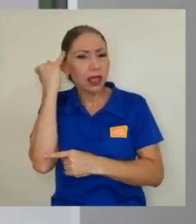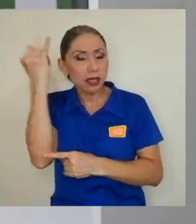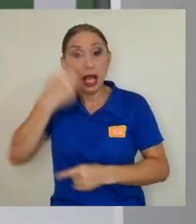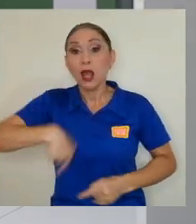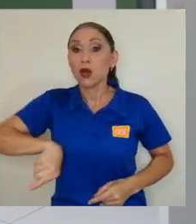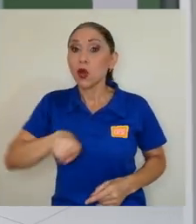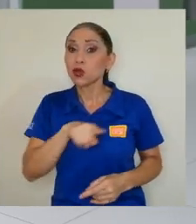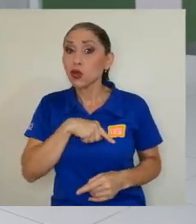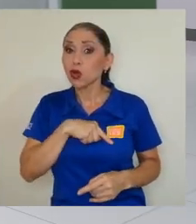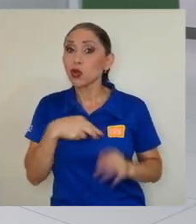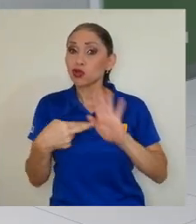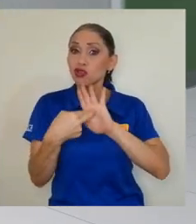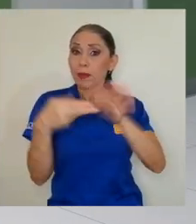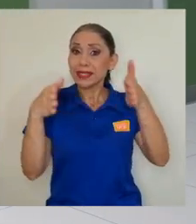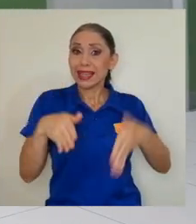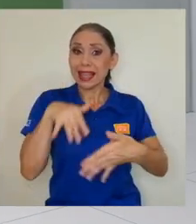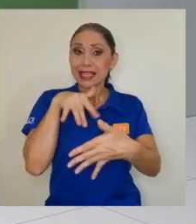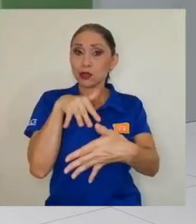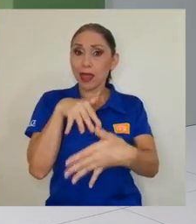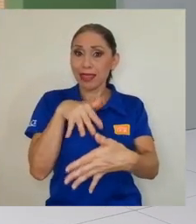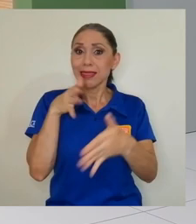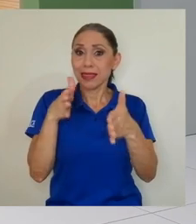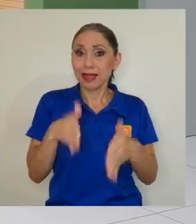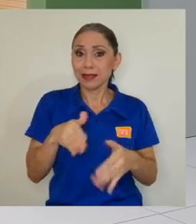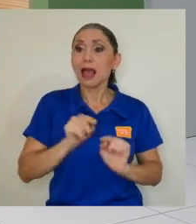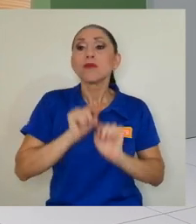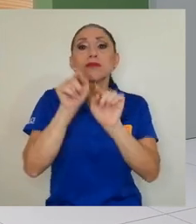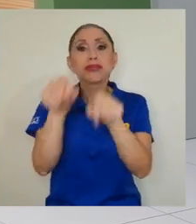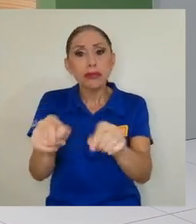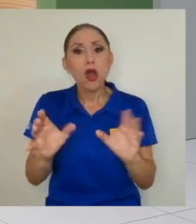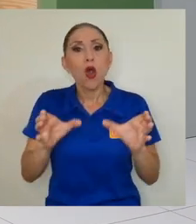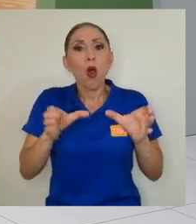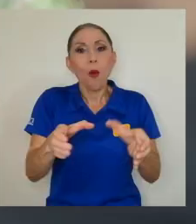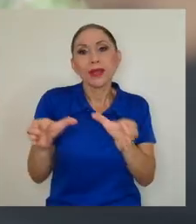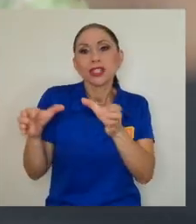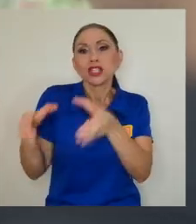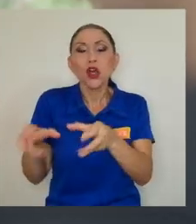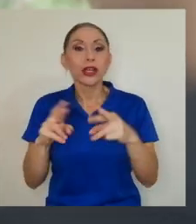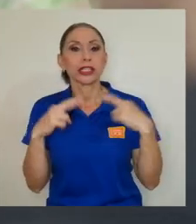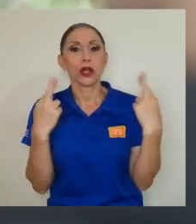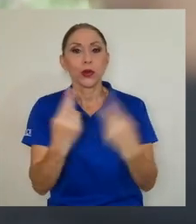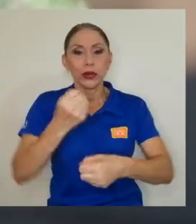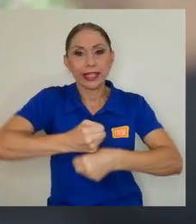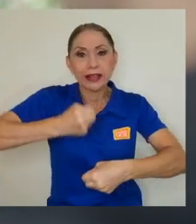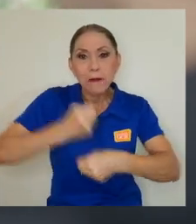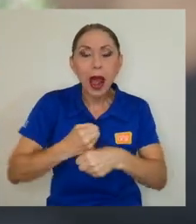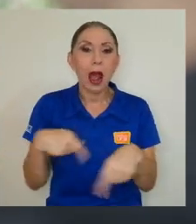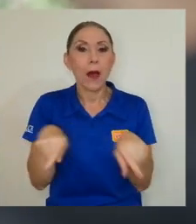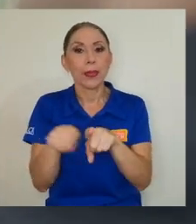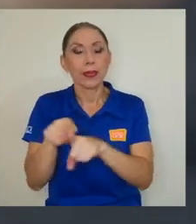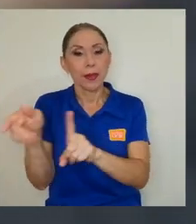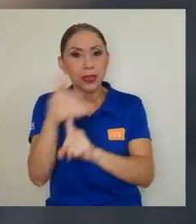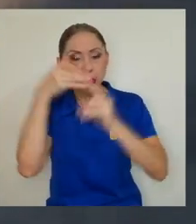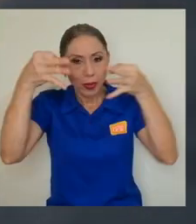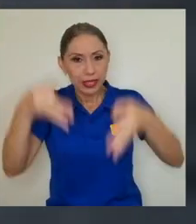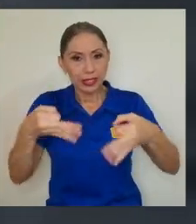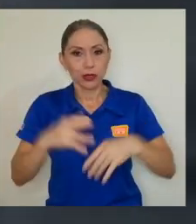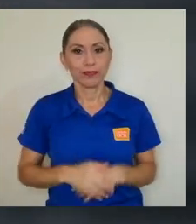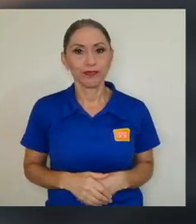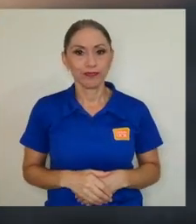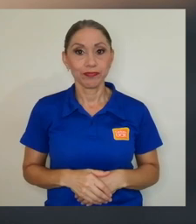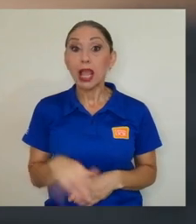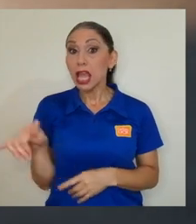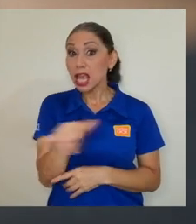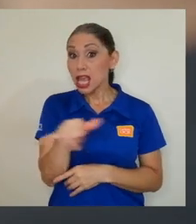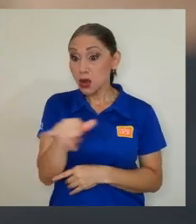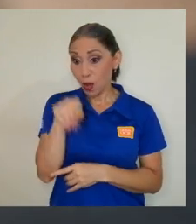estado como representación estudiantil en todas esas comisiones, en las reuniones de trabajo, en los espacios de toma de decisión. De igual manera,